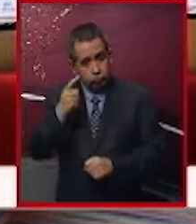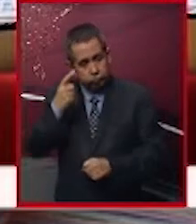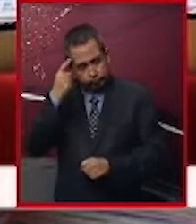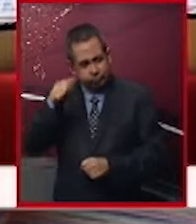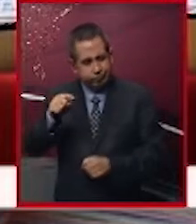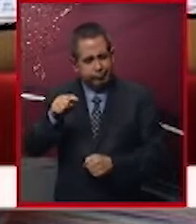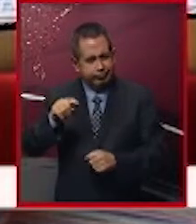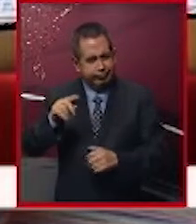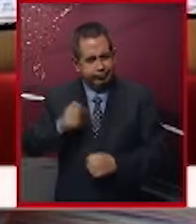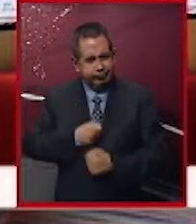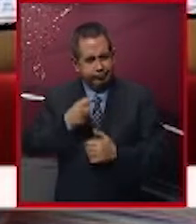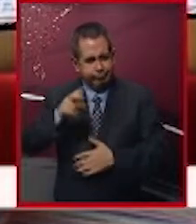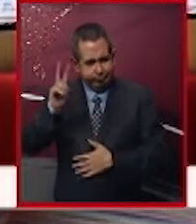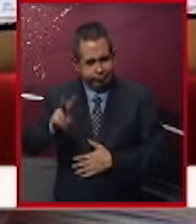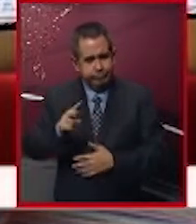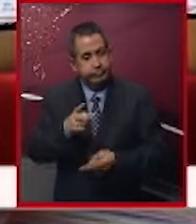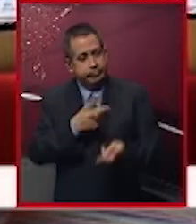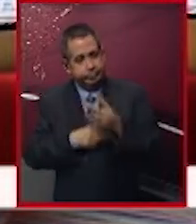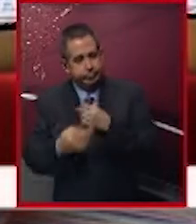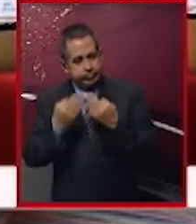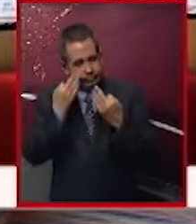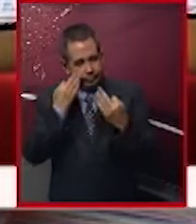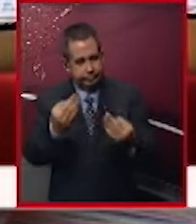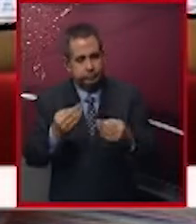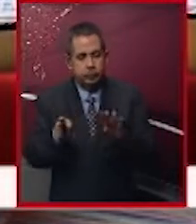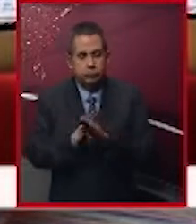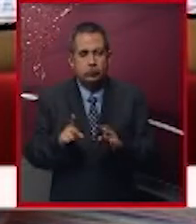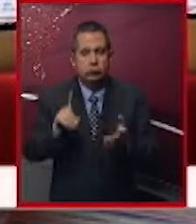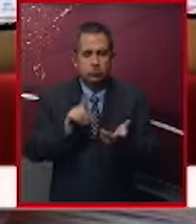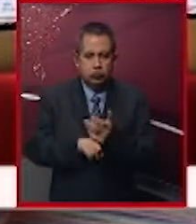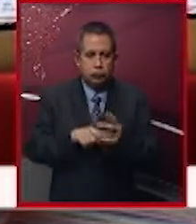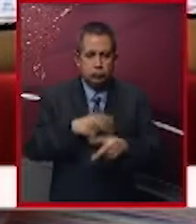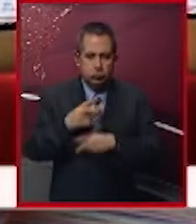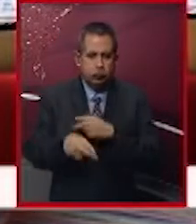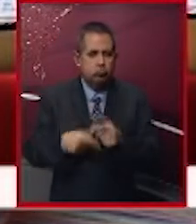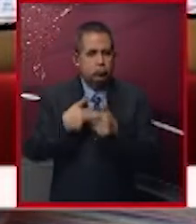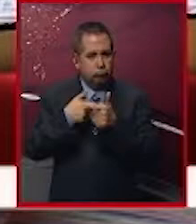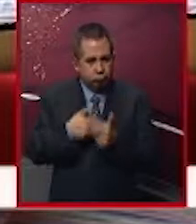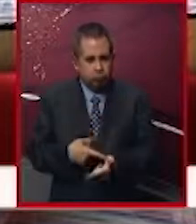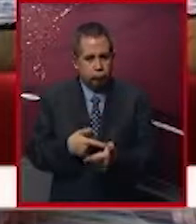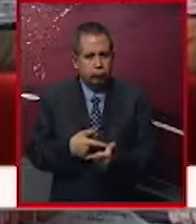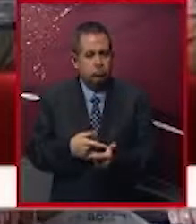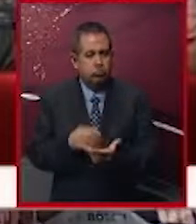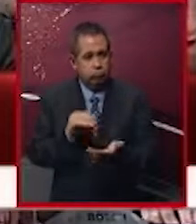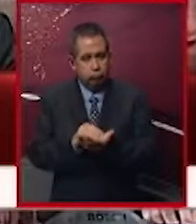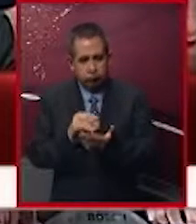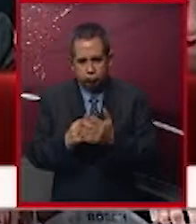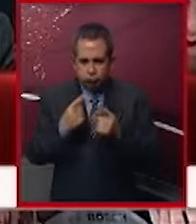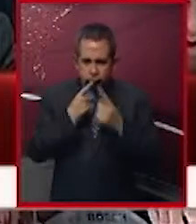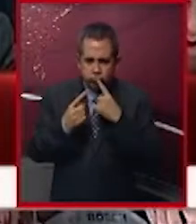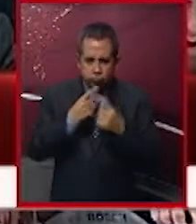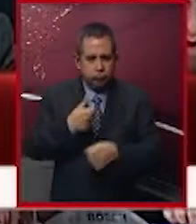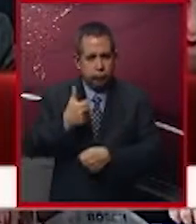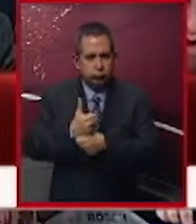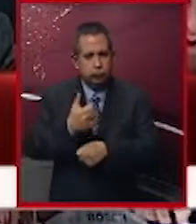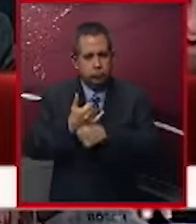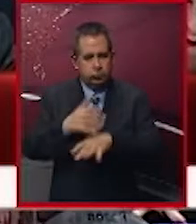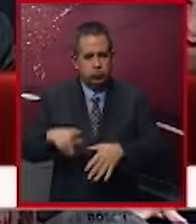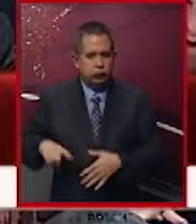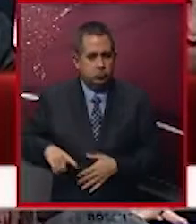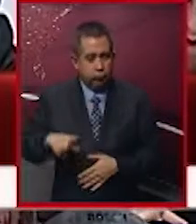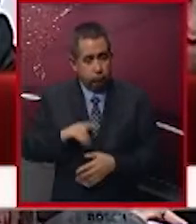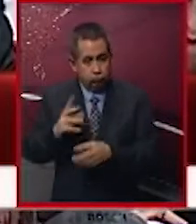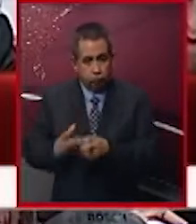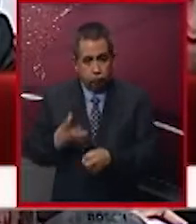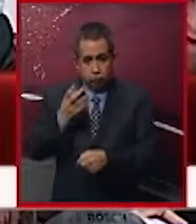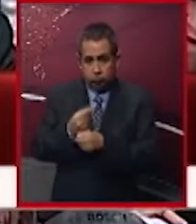Diputados, a la que comparece con la finalidad de continuar y profundizar en el análisis del sexto informe de gobierno y